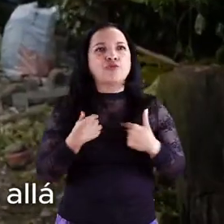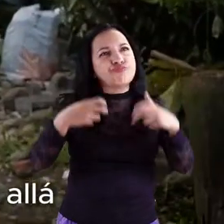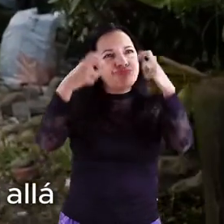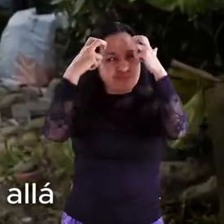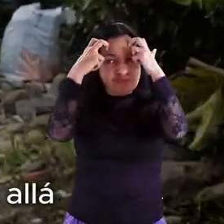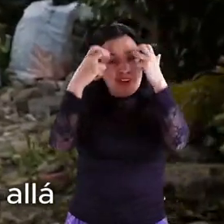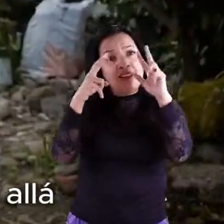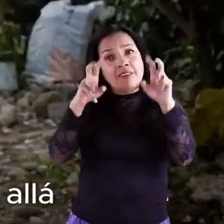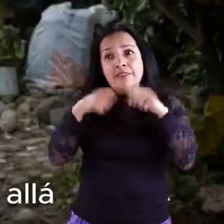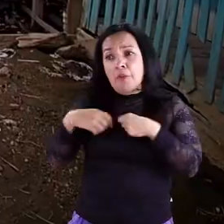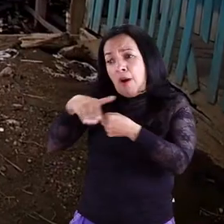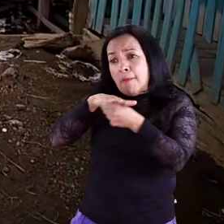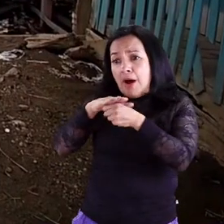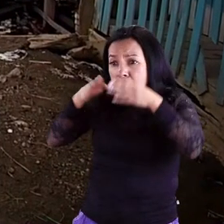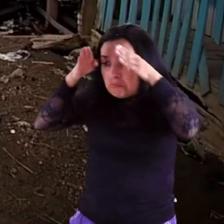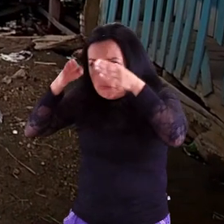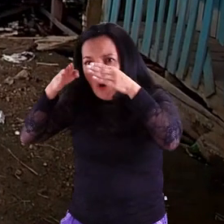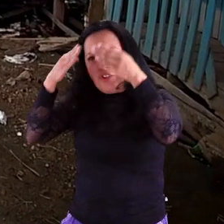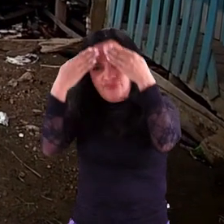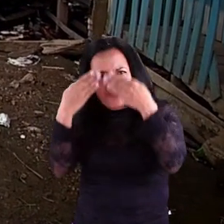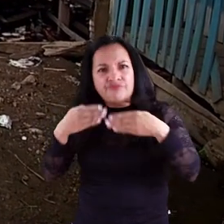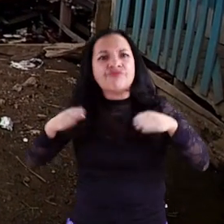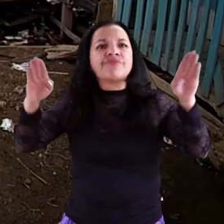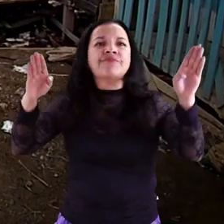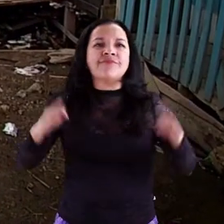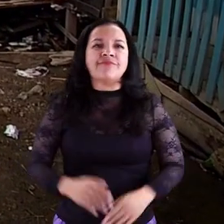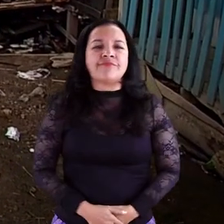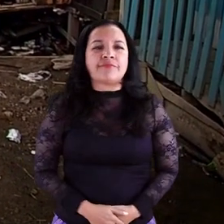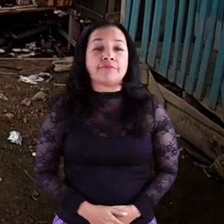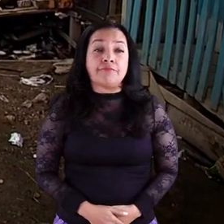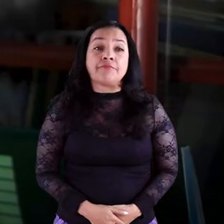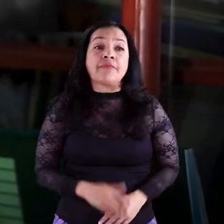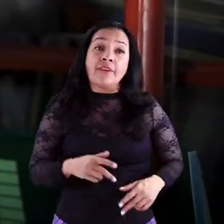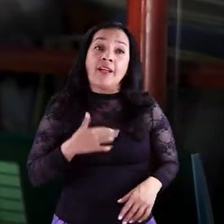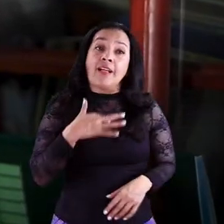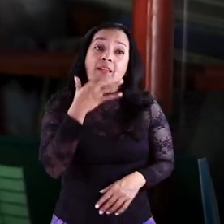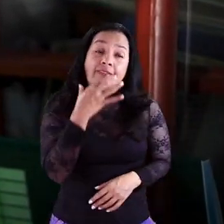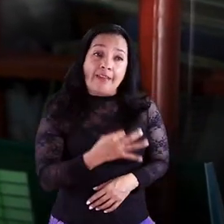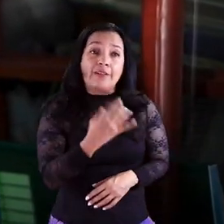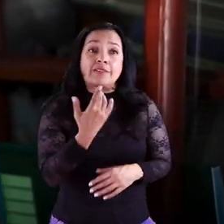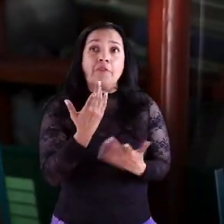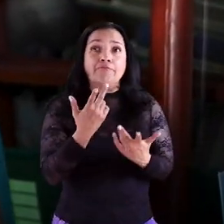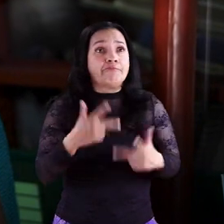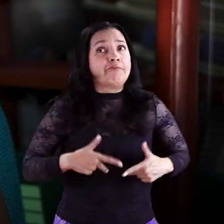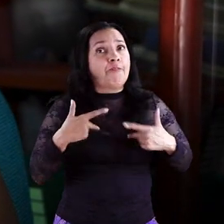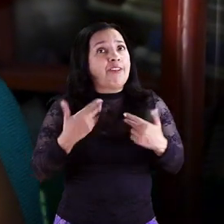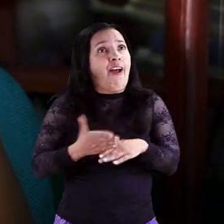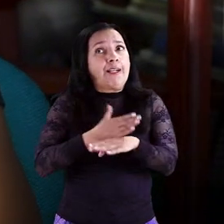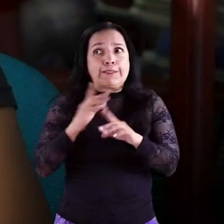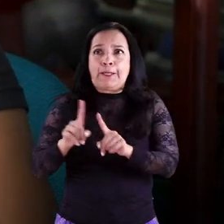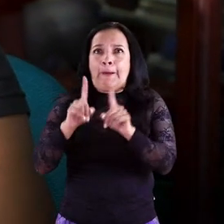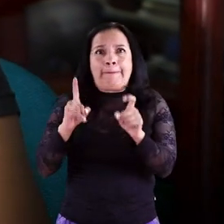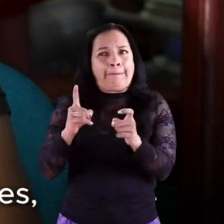y el conocimiento es mucho más allá del barrio donde se criaron. La verdad que mi expectativa de vida antes